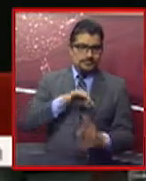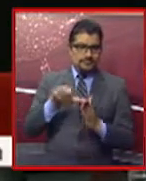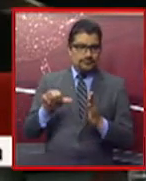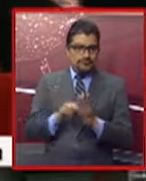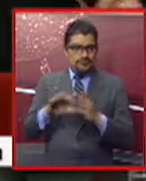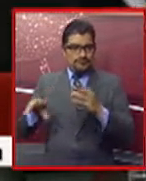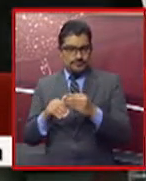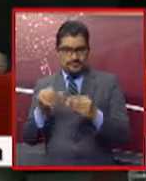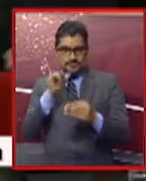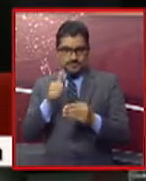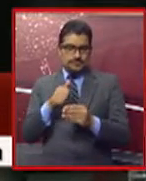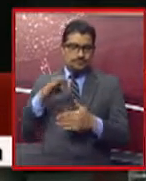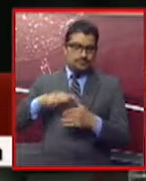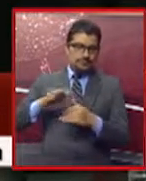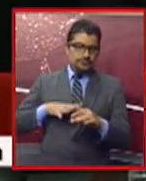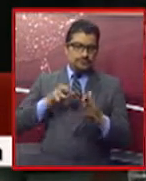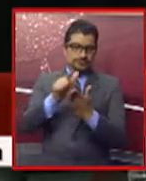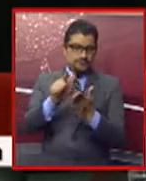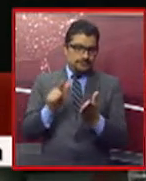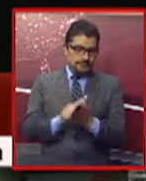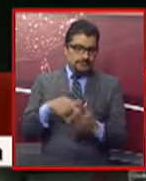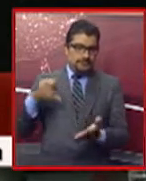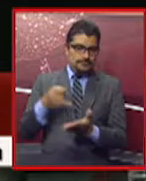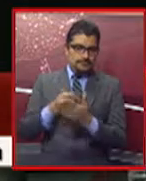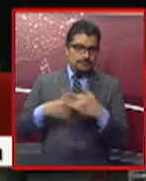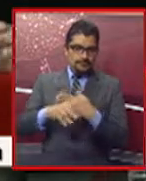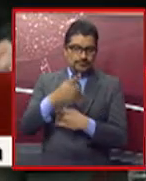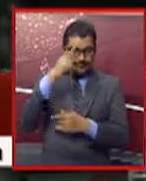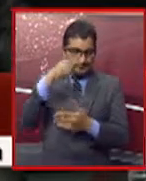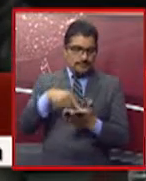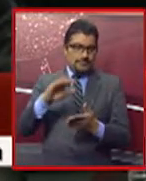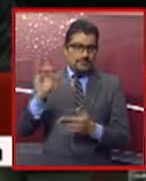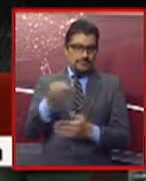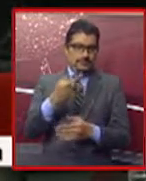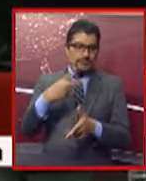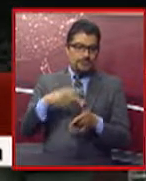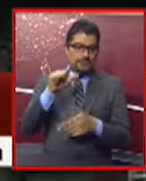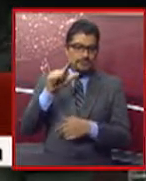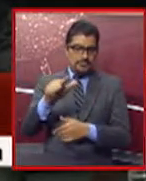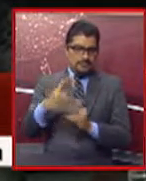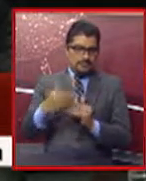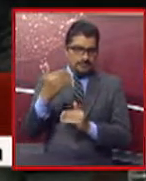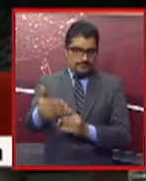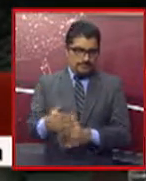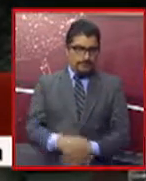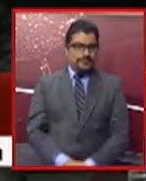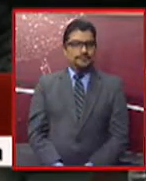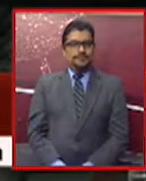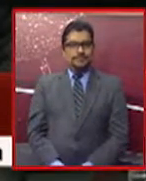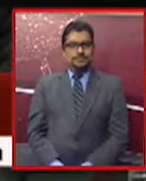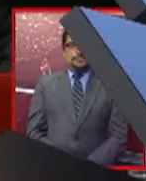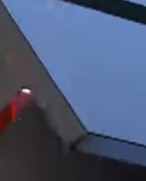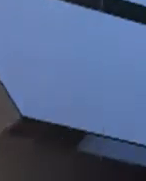no reservados del proyecto de Ley de Ingresos de la Federación 2017.